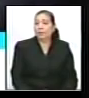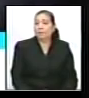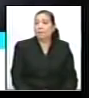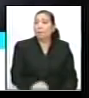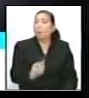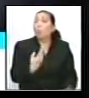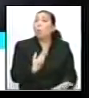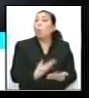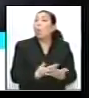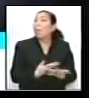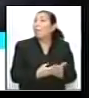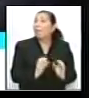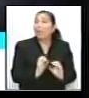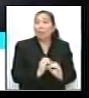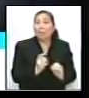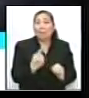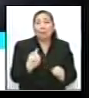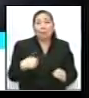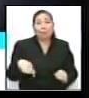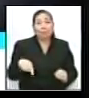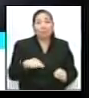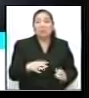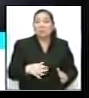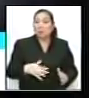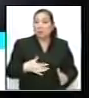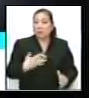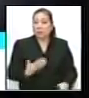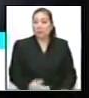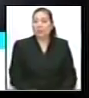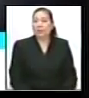medios probatorios como para nosotros pueda